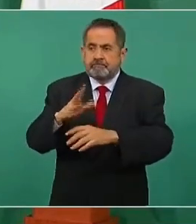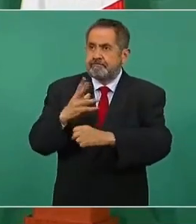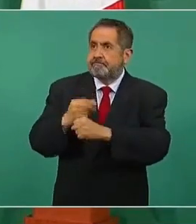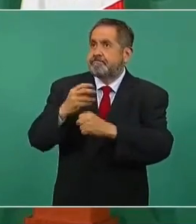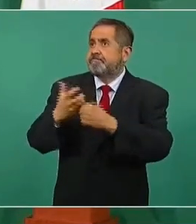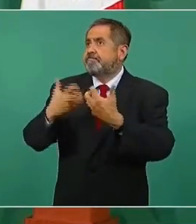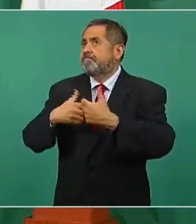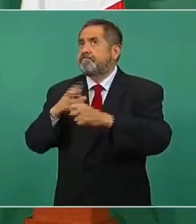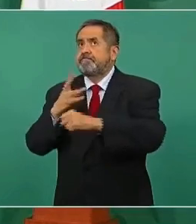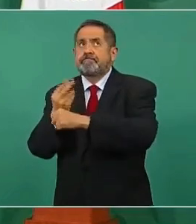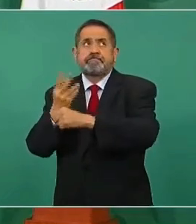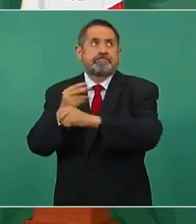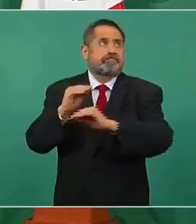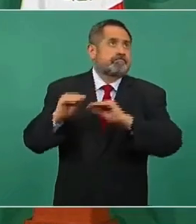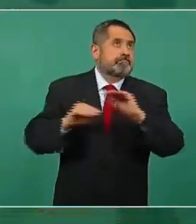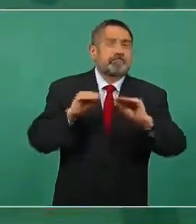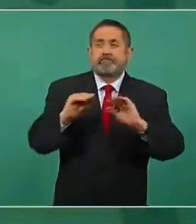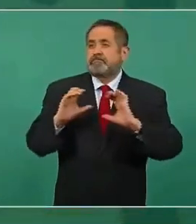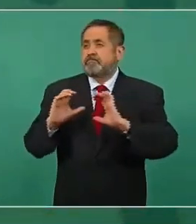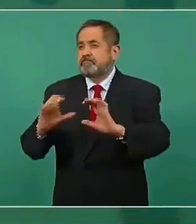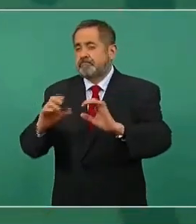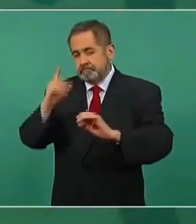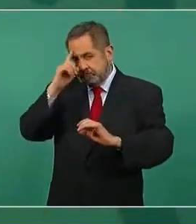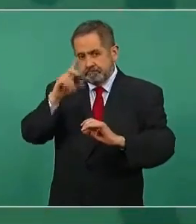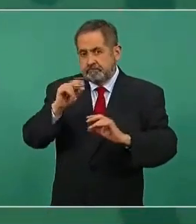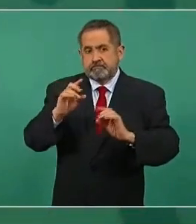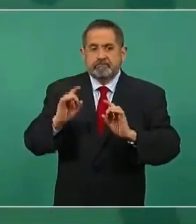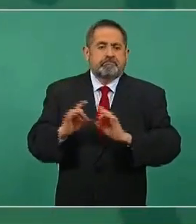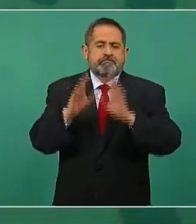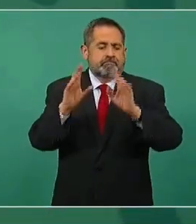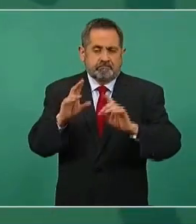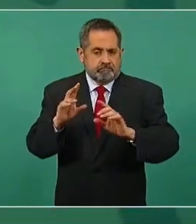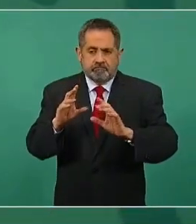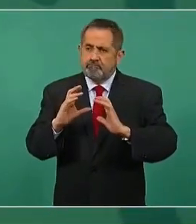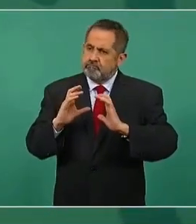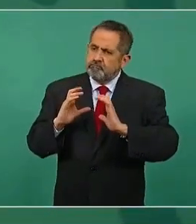mantenimiento de equipos.